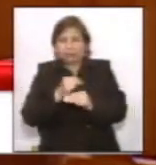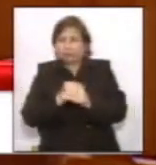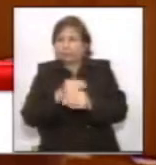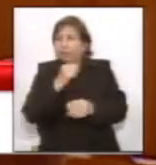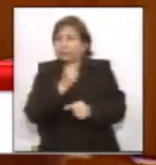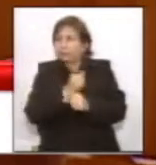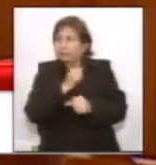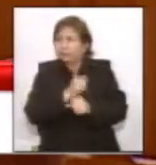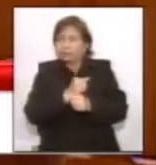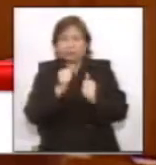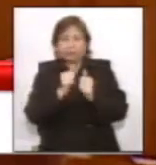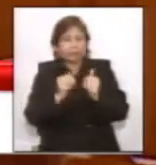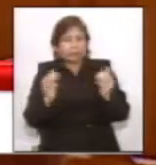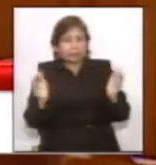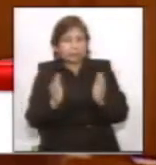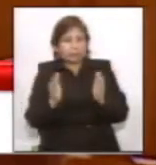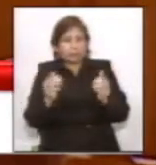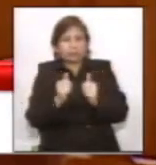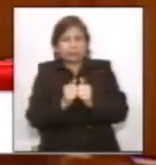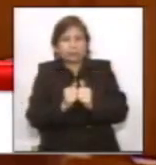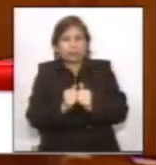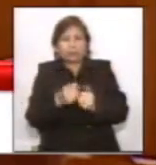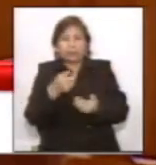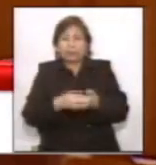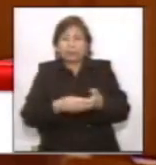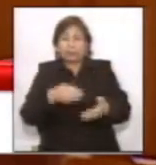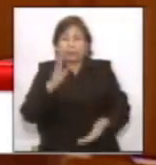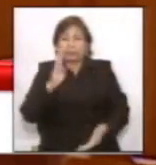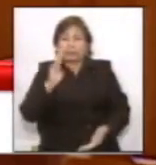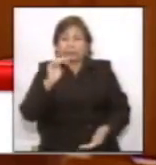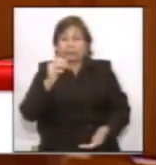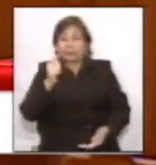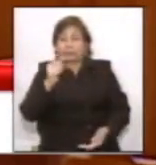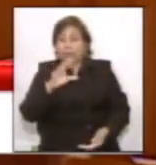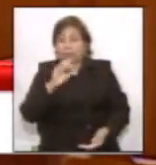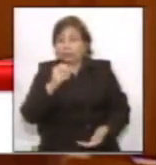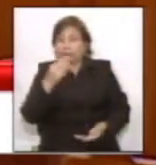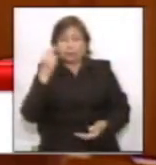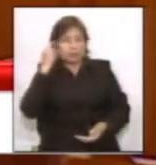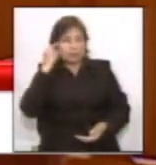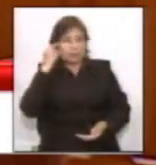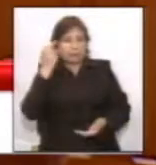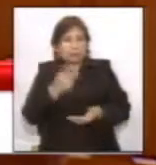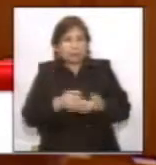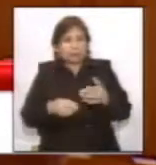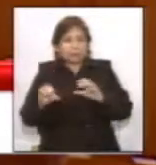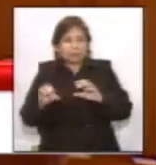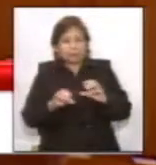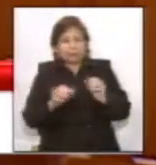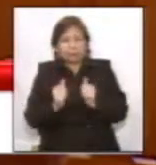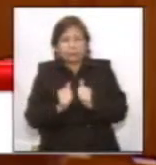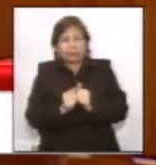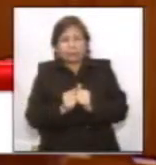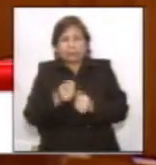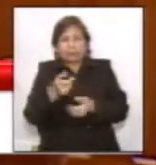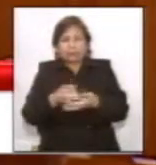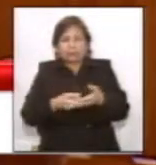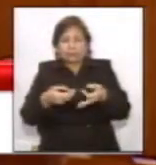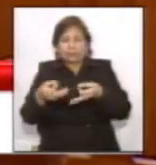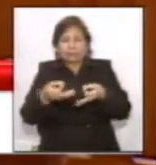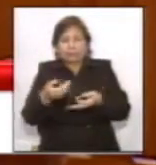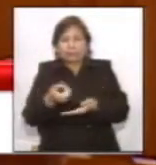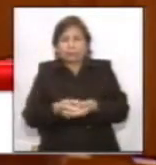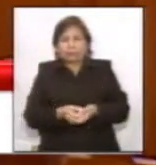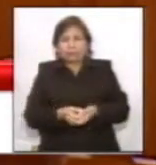trabajado también en la reducción de la protección del secreto bancario para que la SUNAT conozca las transacciones realizadas en el sistema financiero